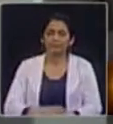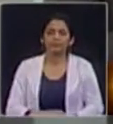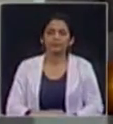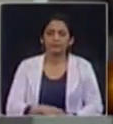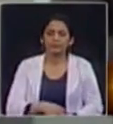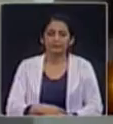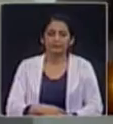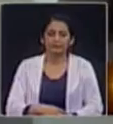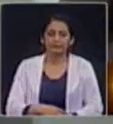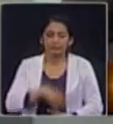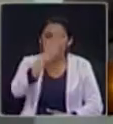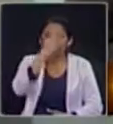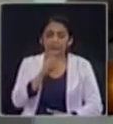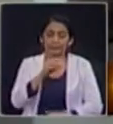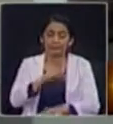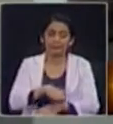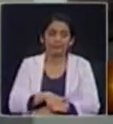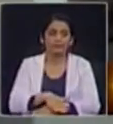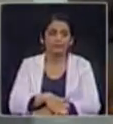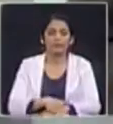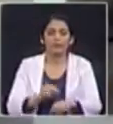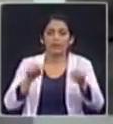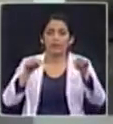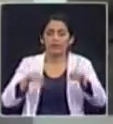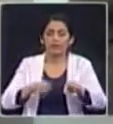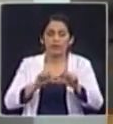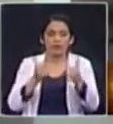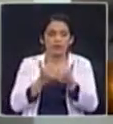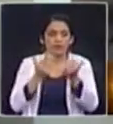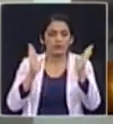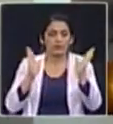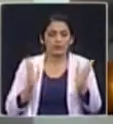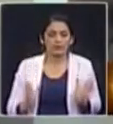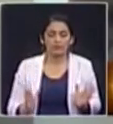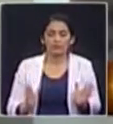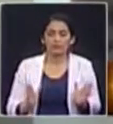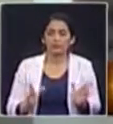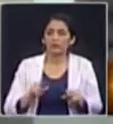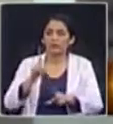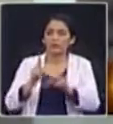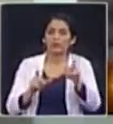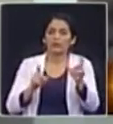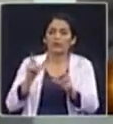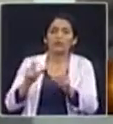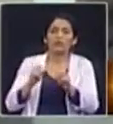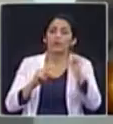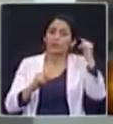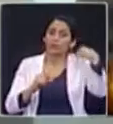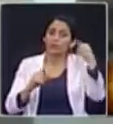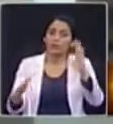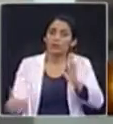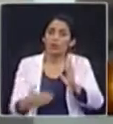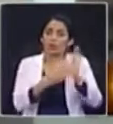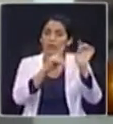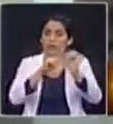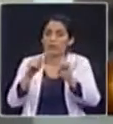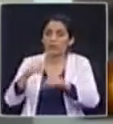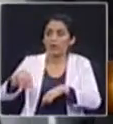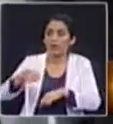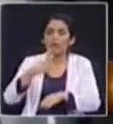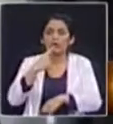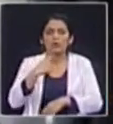Televidentes, compañeros en estudio, muy buenas tardes. Entre asambleístas de oposición hay optimismo en cuanto a